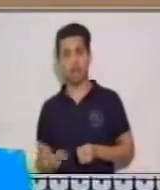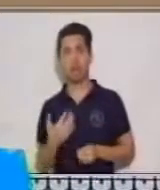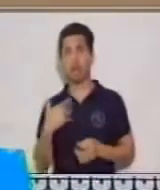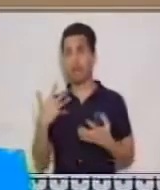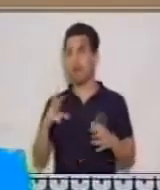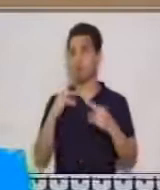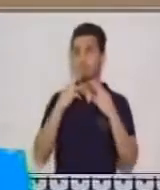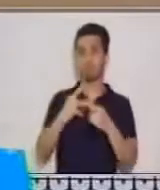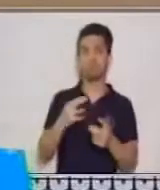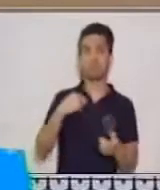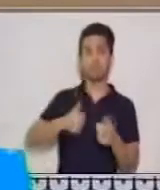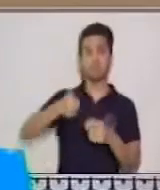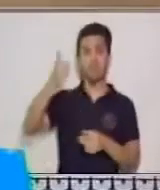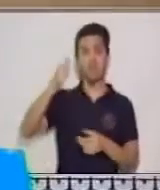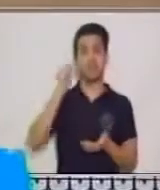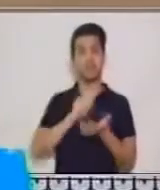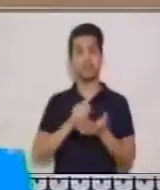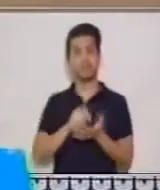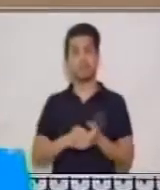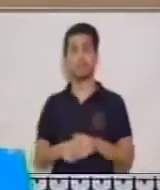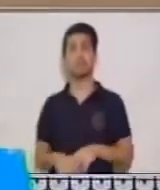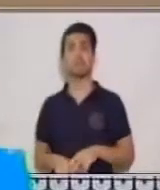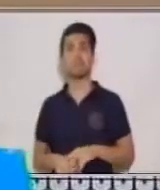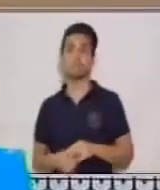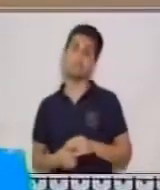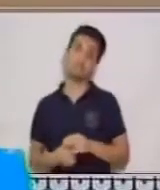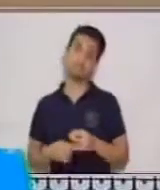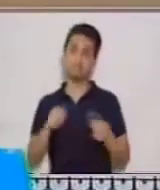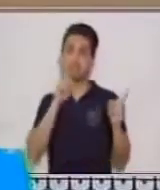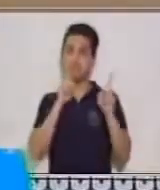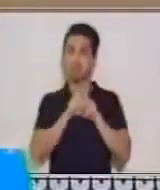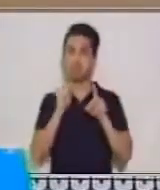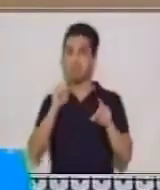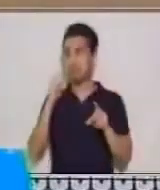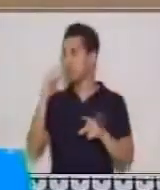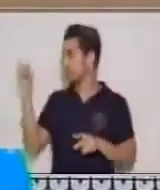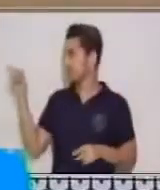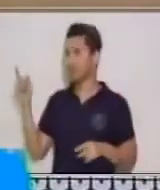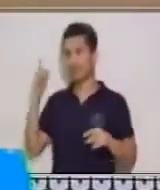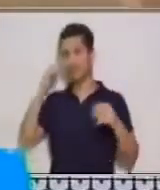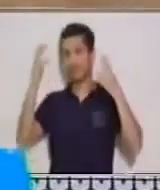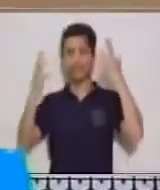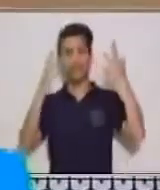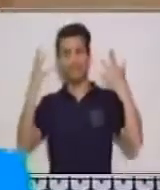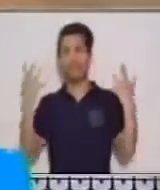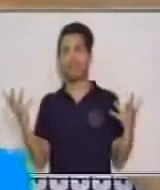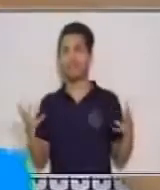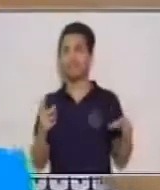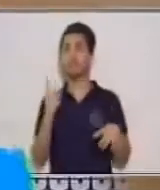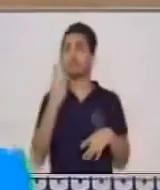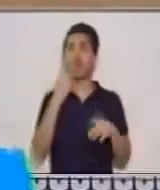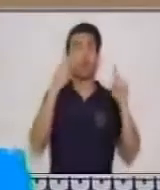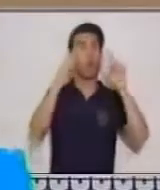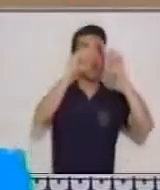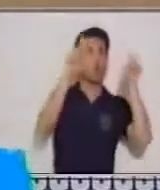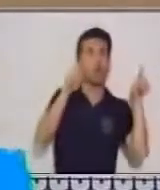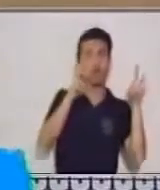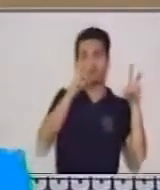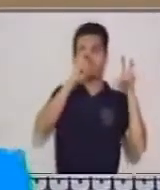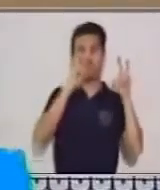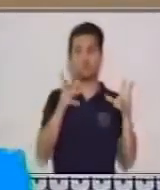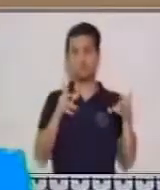de la prueba y gané el examen. También lo podemos encontrar de una forma creativa. No siempre lo tienes que plasmar de esta forma tan